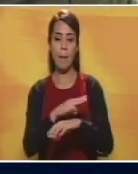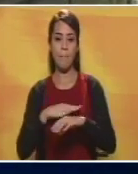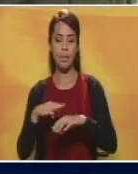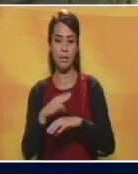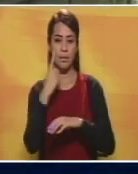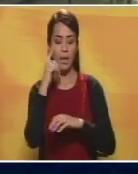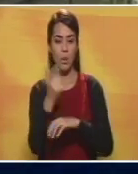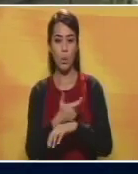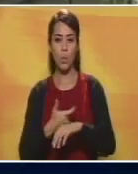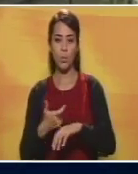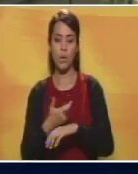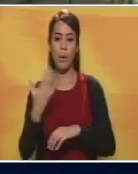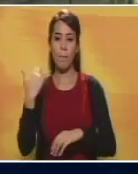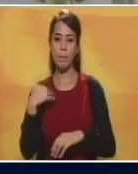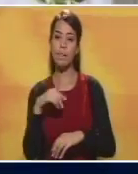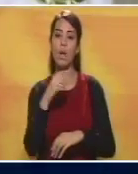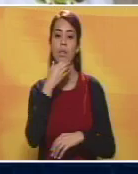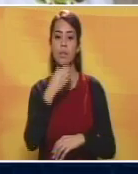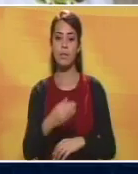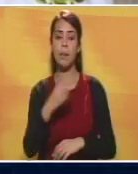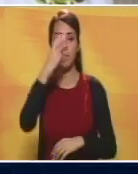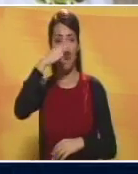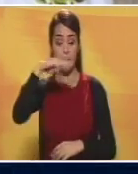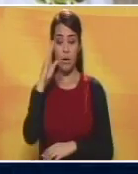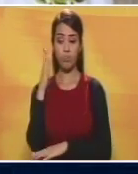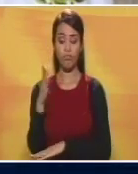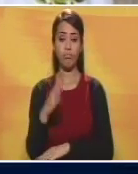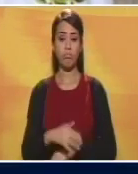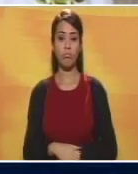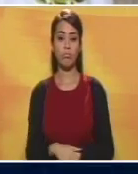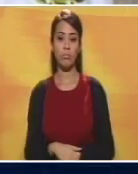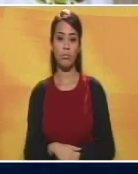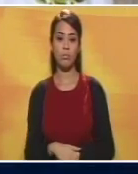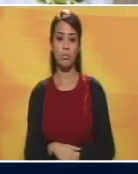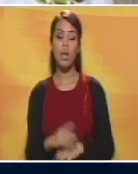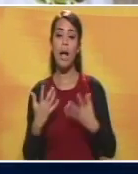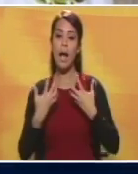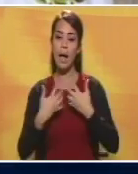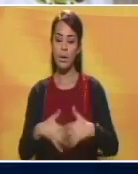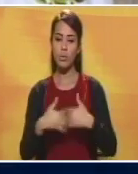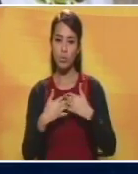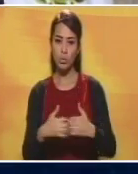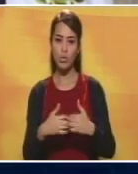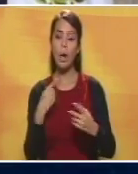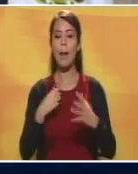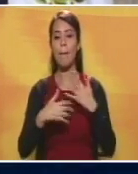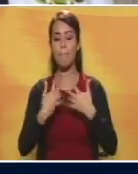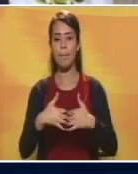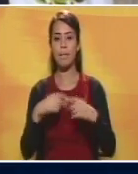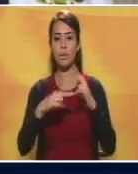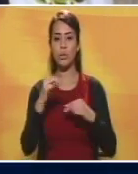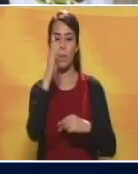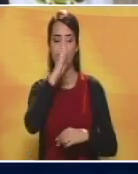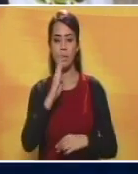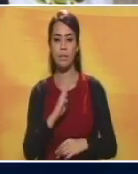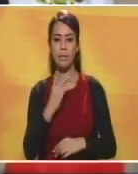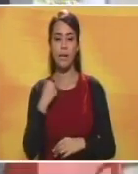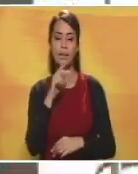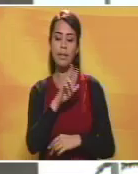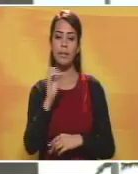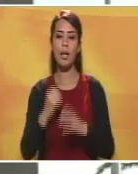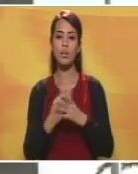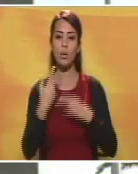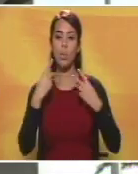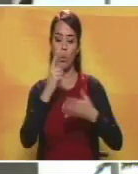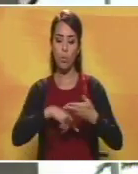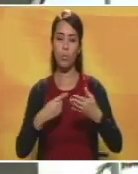Auditor del Gobierno. El pasado diciembre, México impuso una sanción a Odebrecht y la inhabilitó durante 4 años para obtener contratos públicos